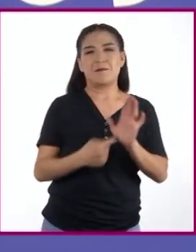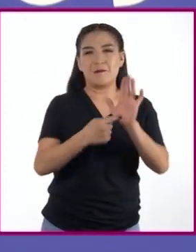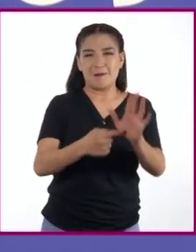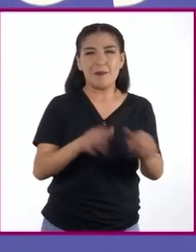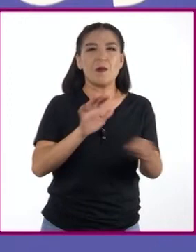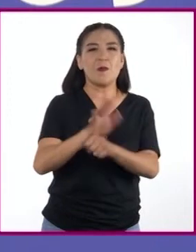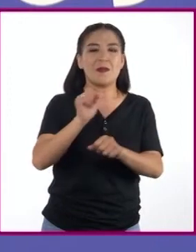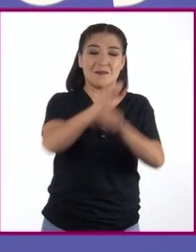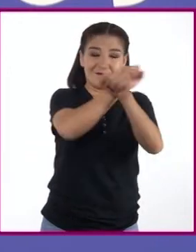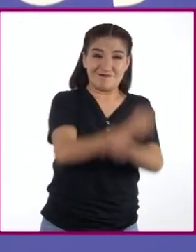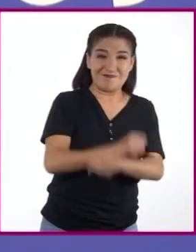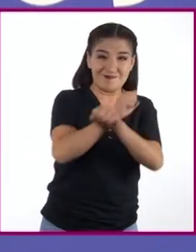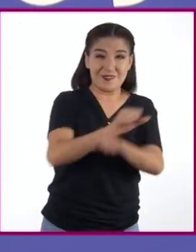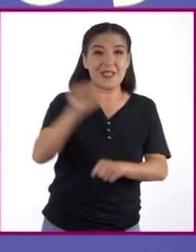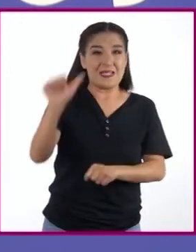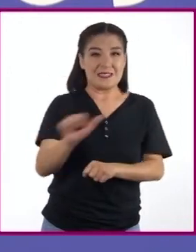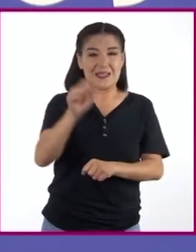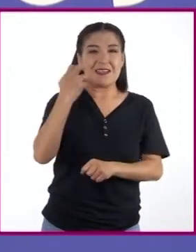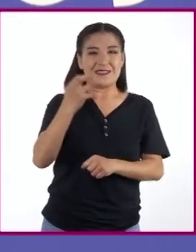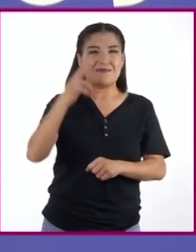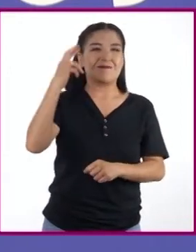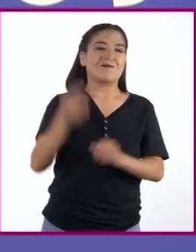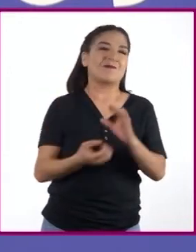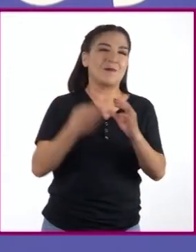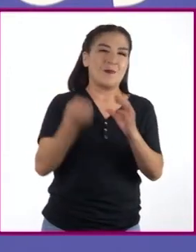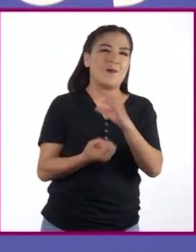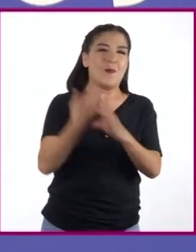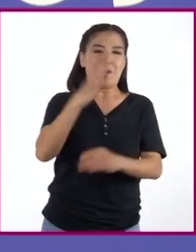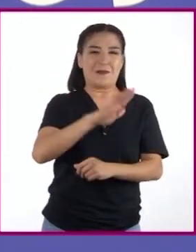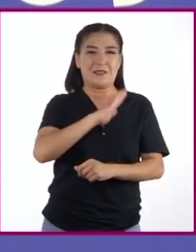asiática en el Virreinato de la Nueva España,